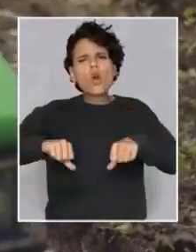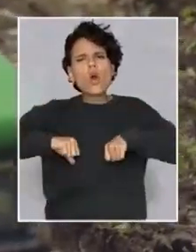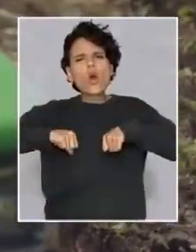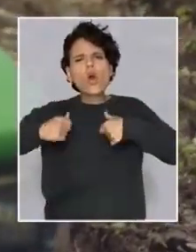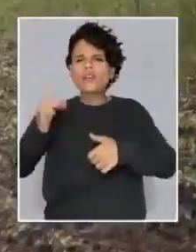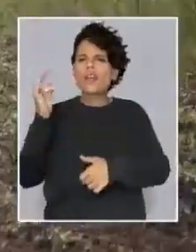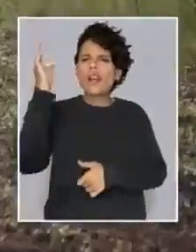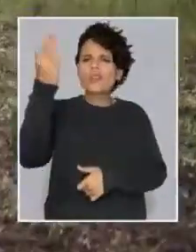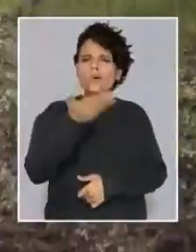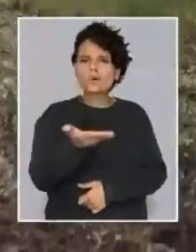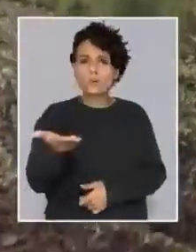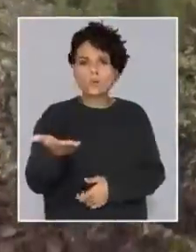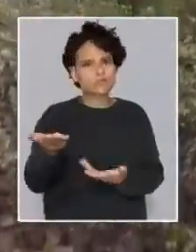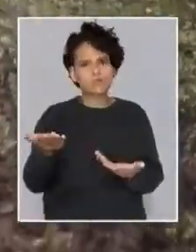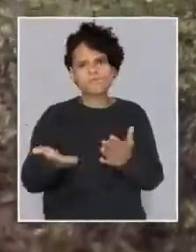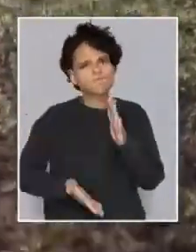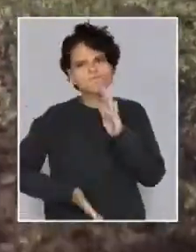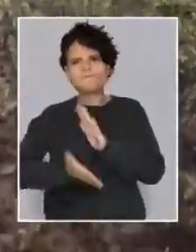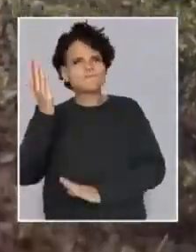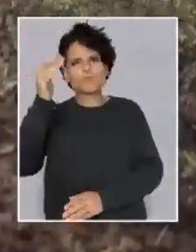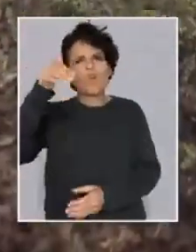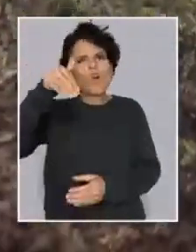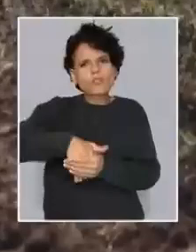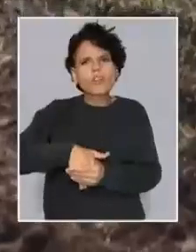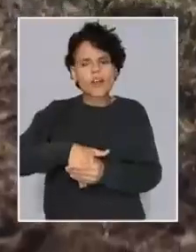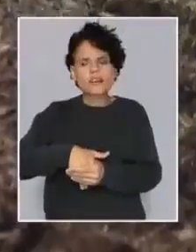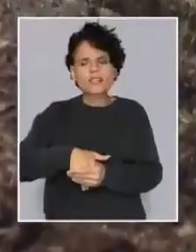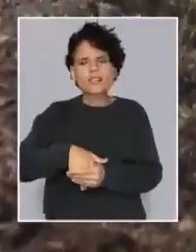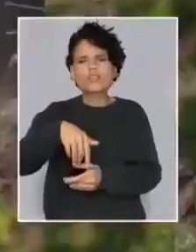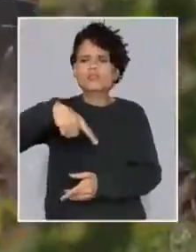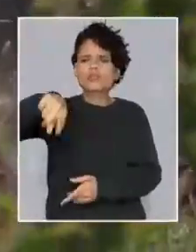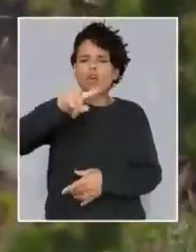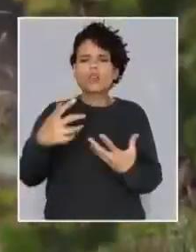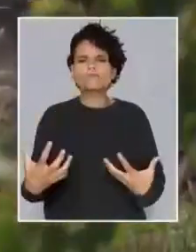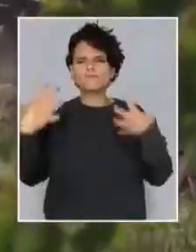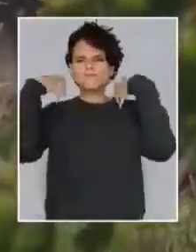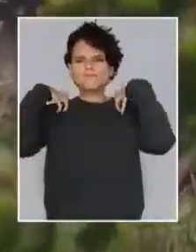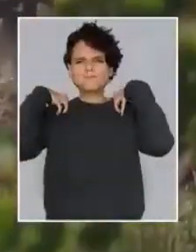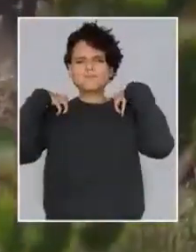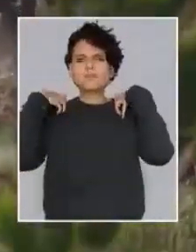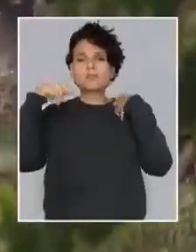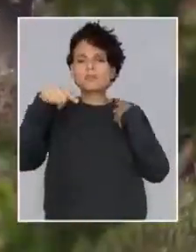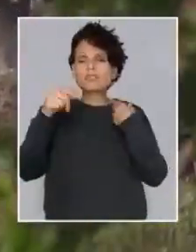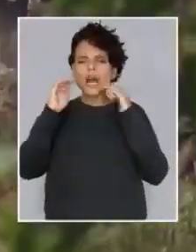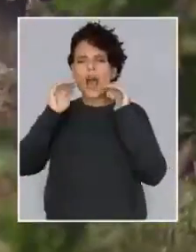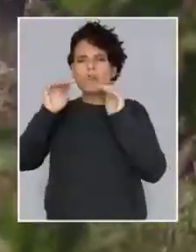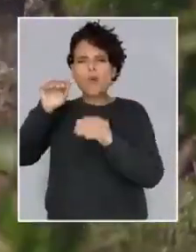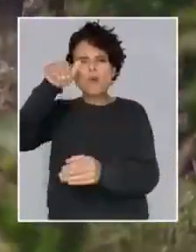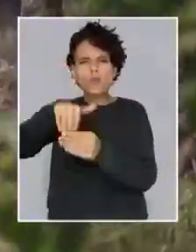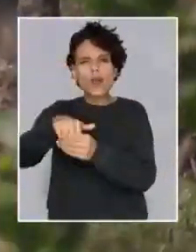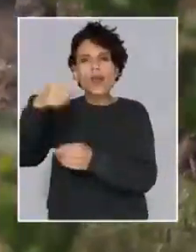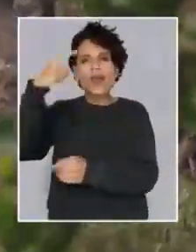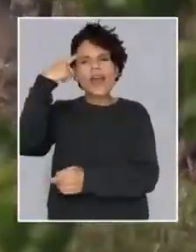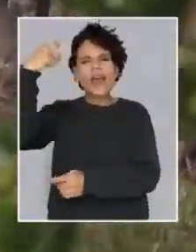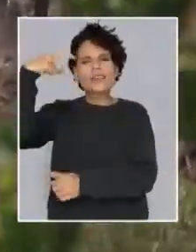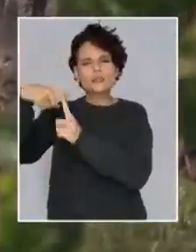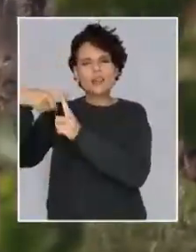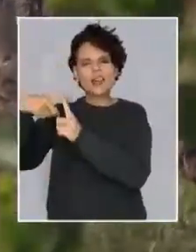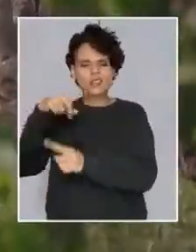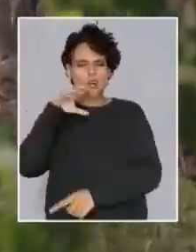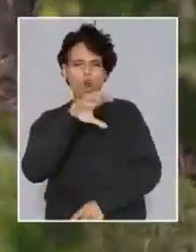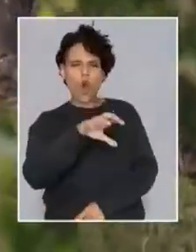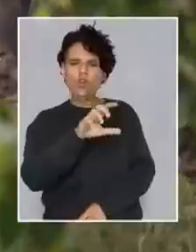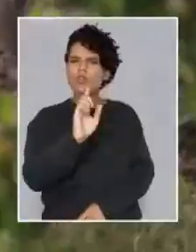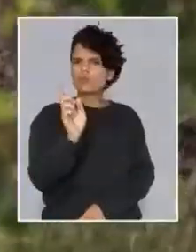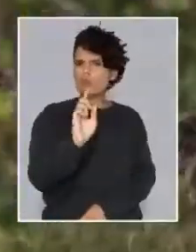Por eso vayan a votar. Todos tienen un papel que cumplir, pero cultiven la esperanza, no cultiven el odio,